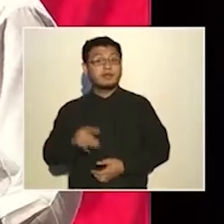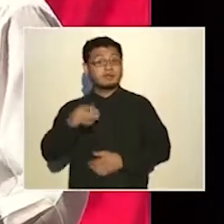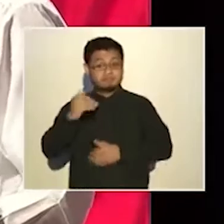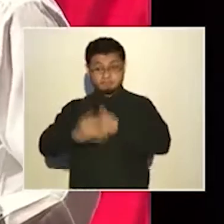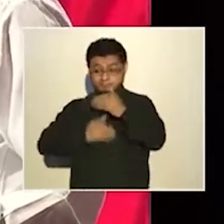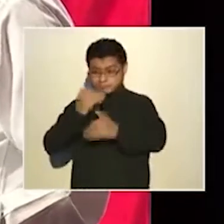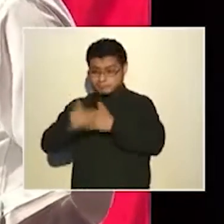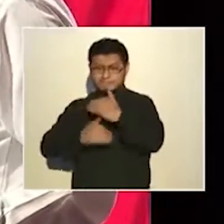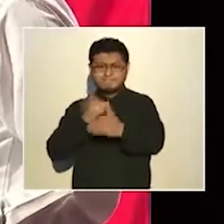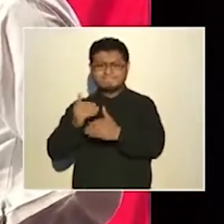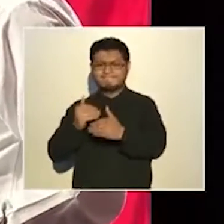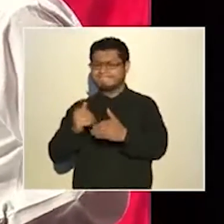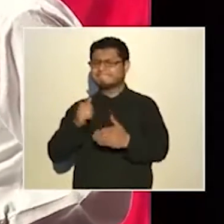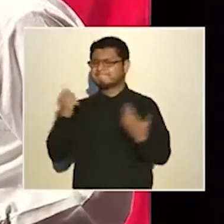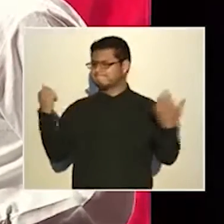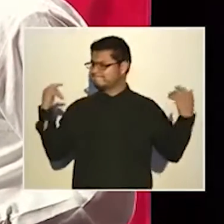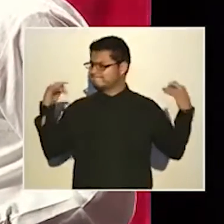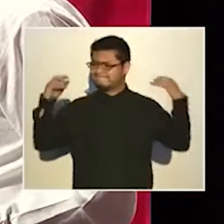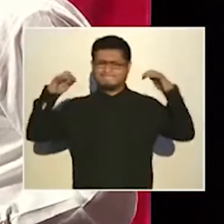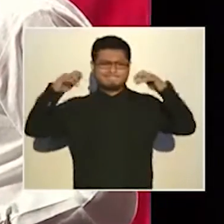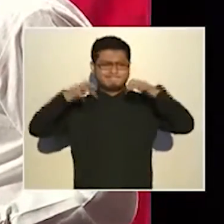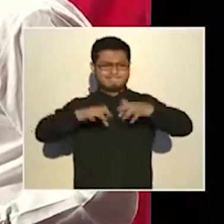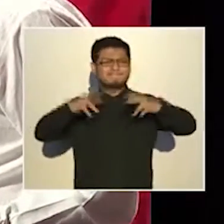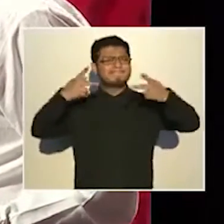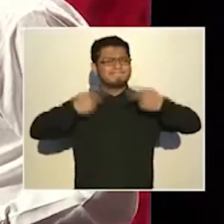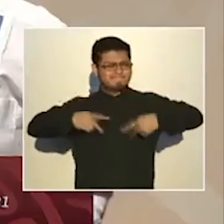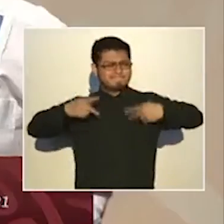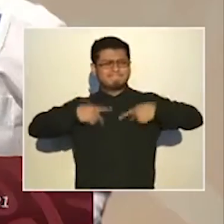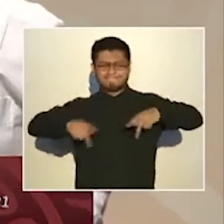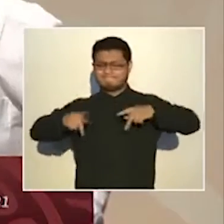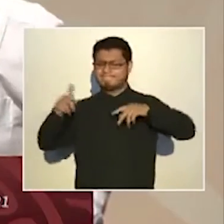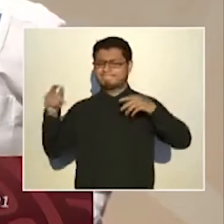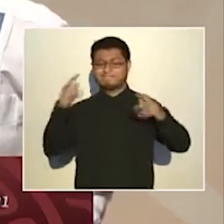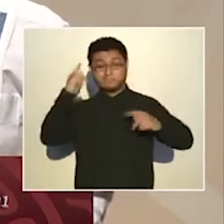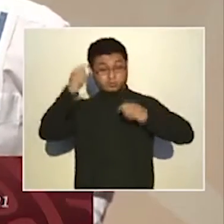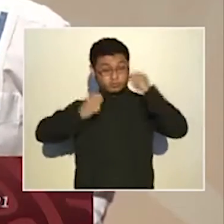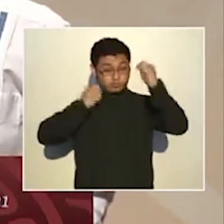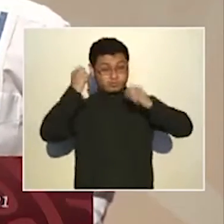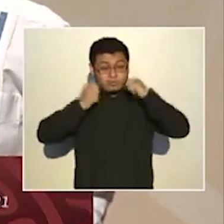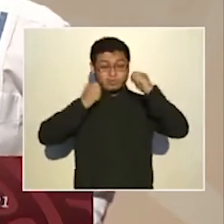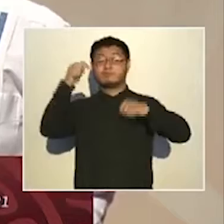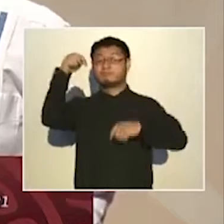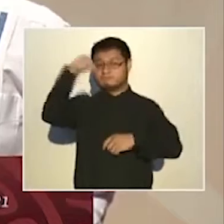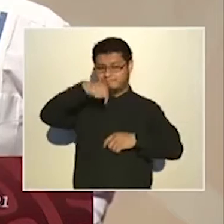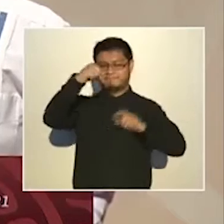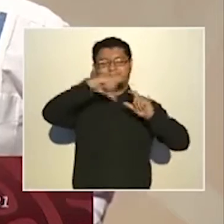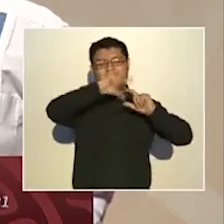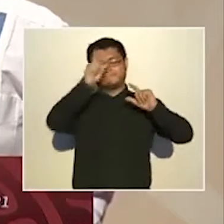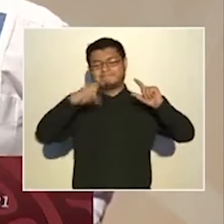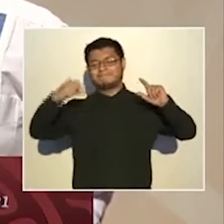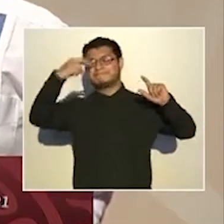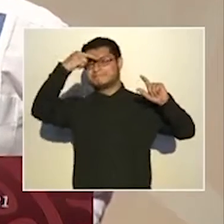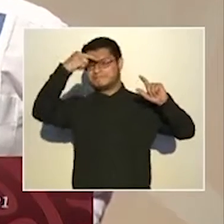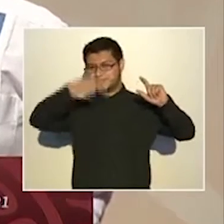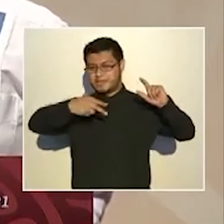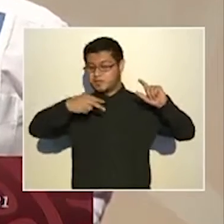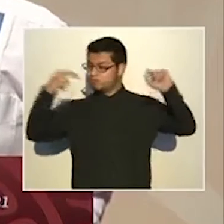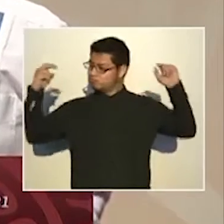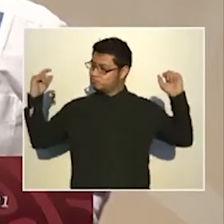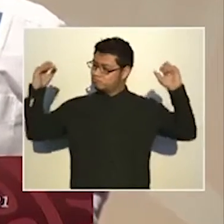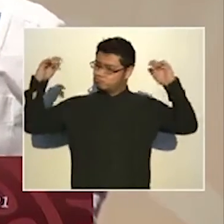la afluencia turística hacia México, porque